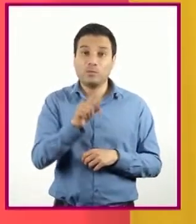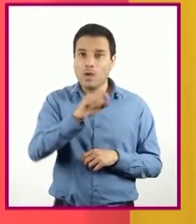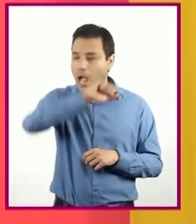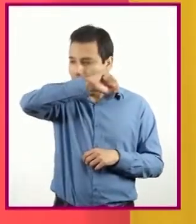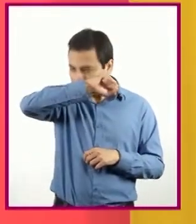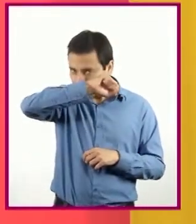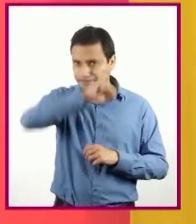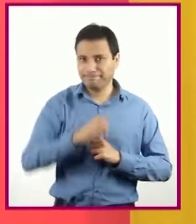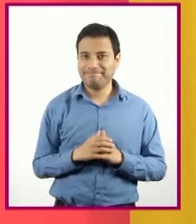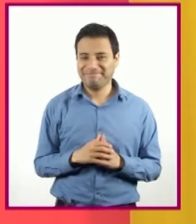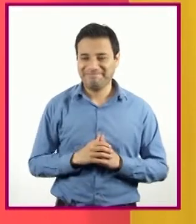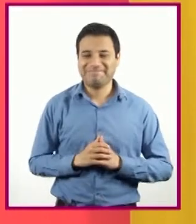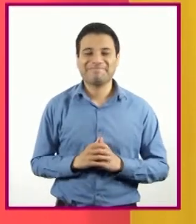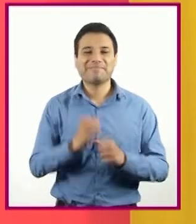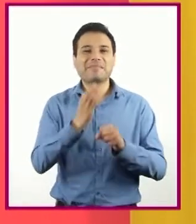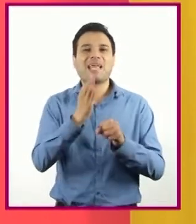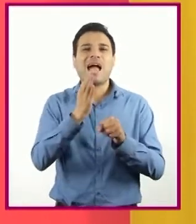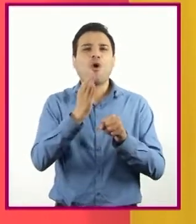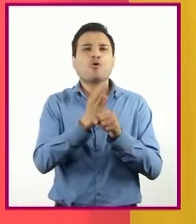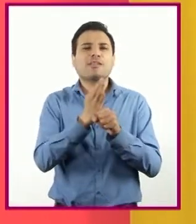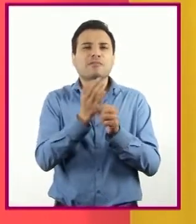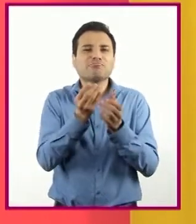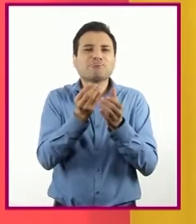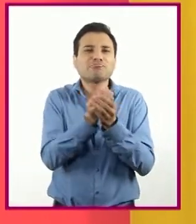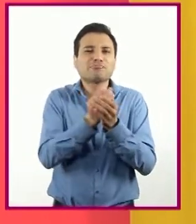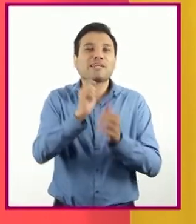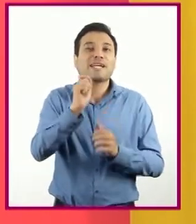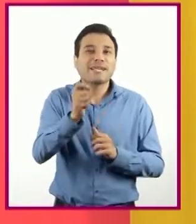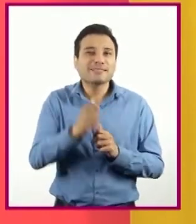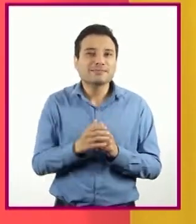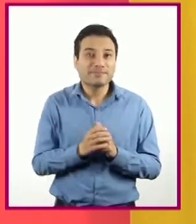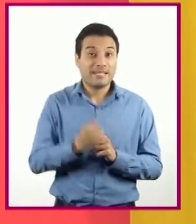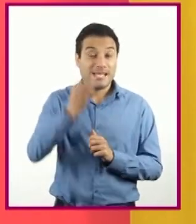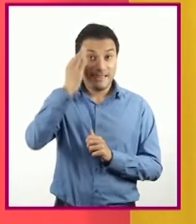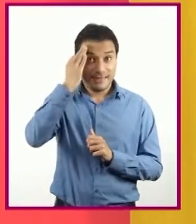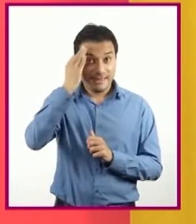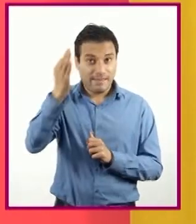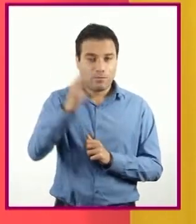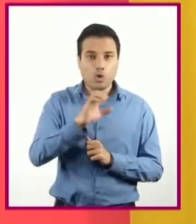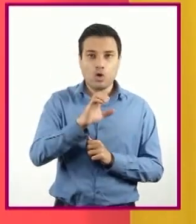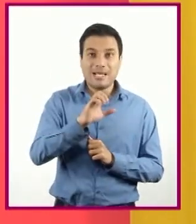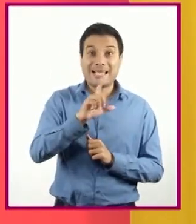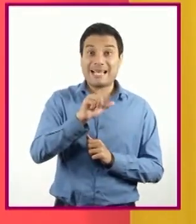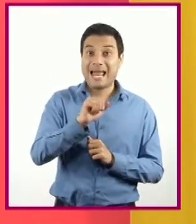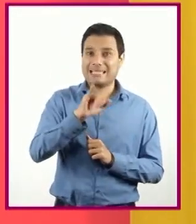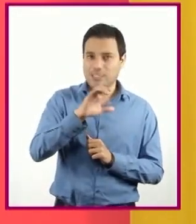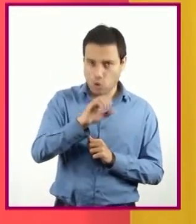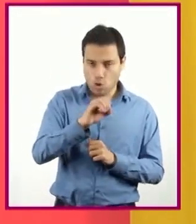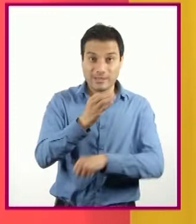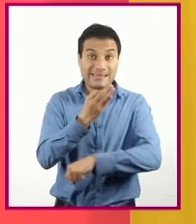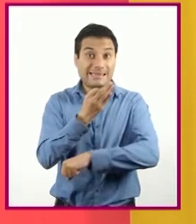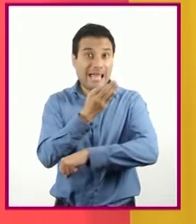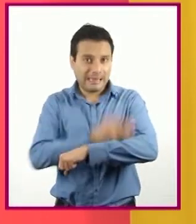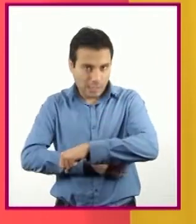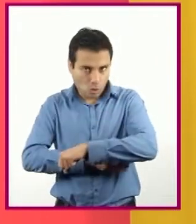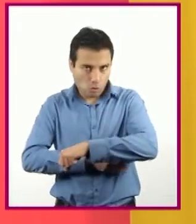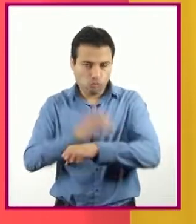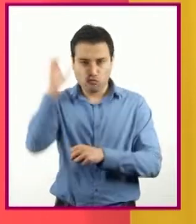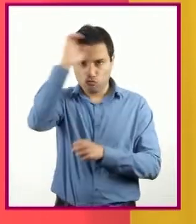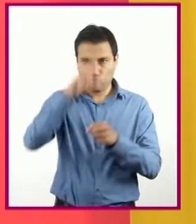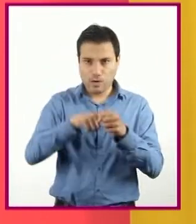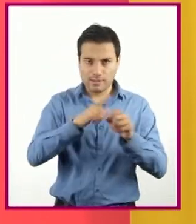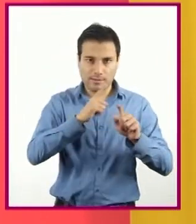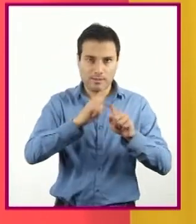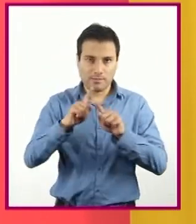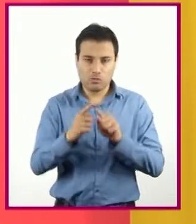En la sesión de hoy haremos un repaso de las culturas del clásico tardío, poniendo énfasis en la cultura maya. Para ello, necesitamos